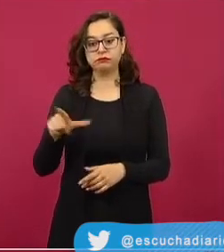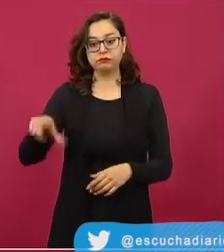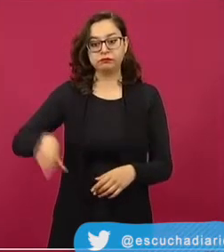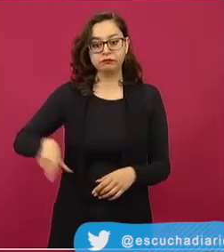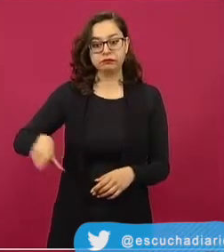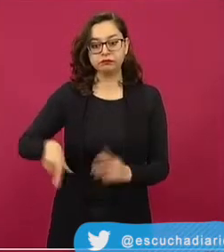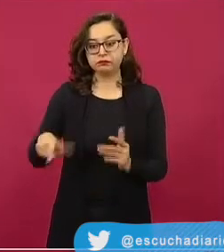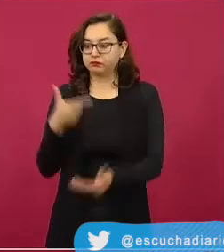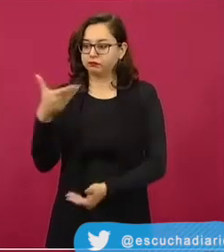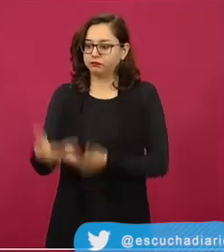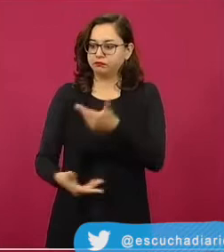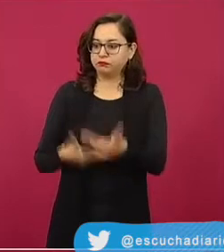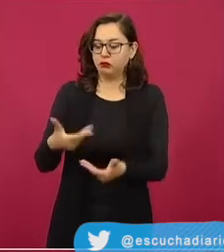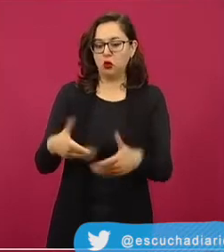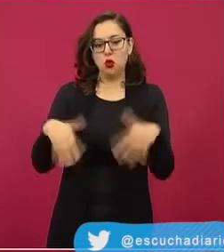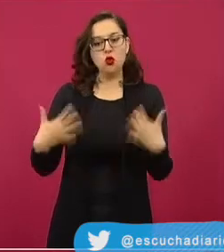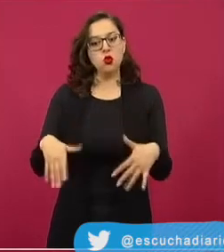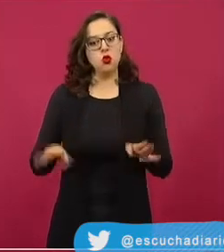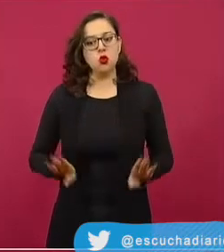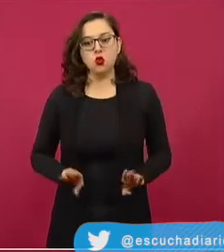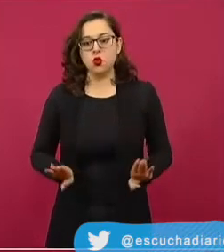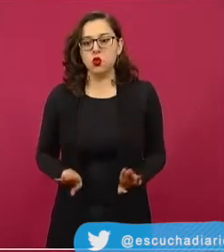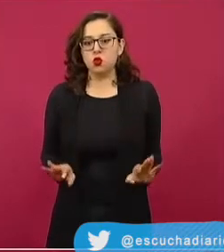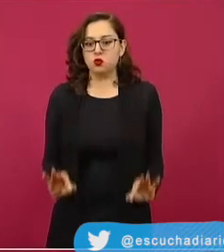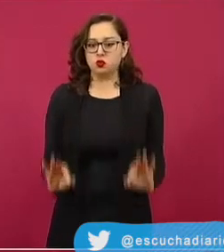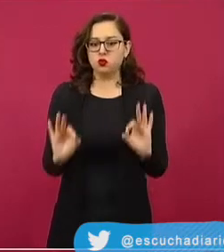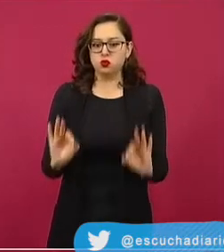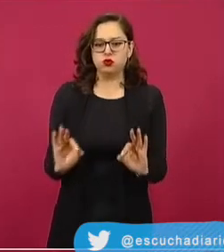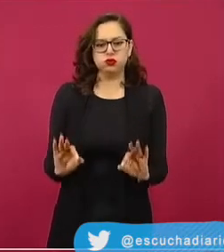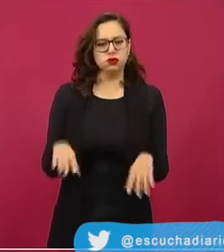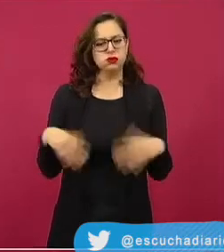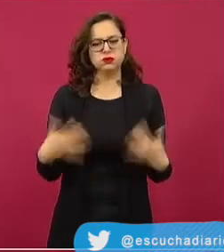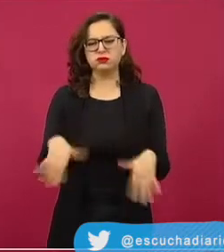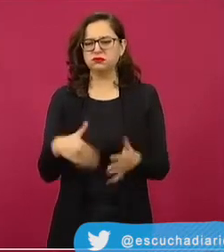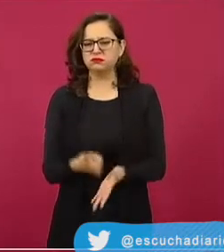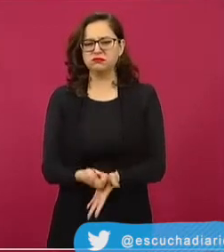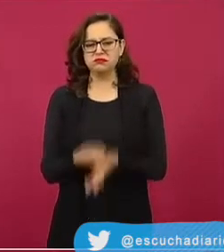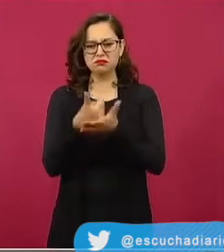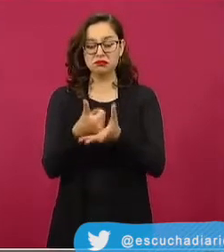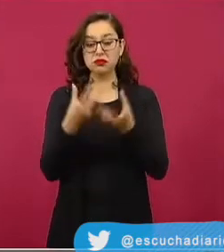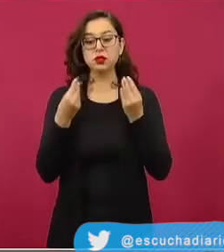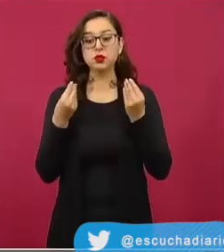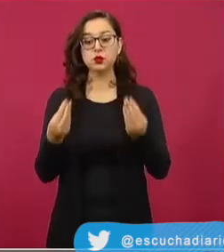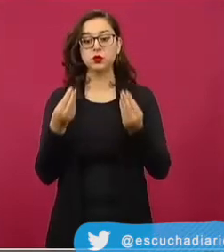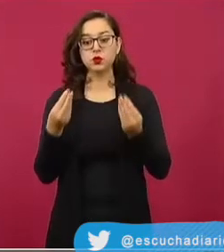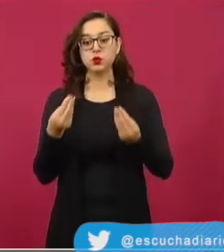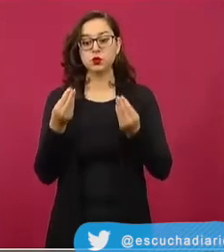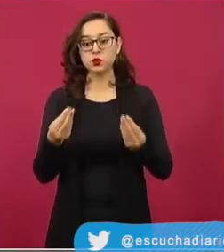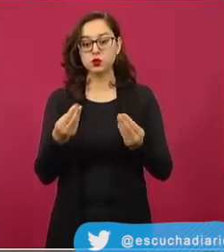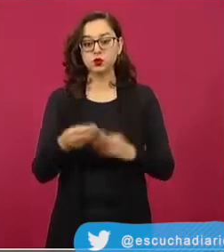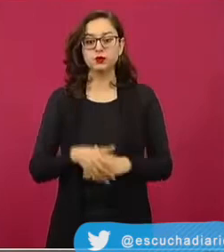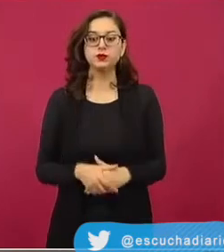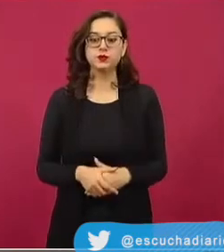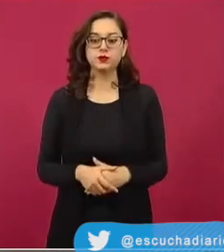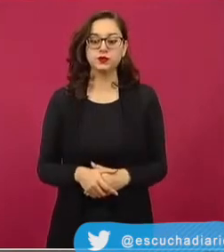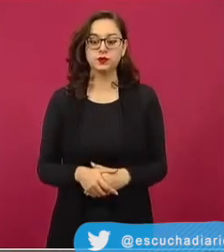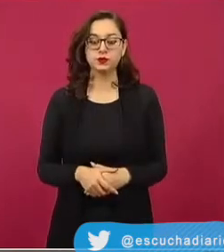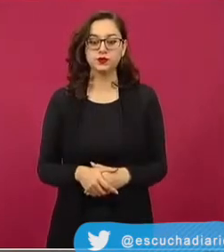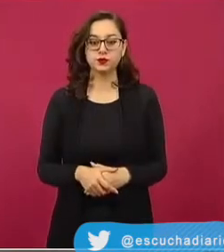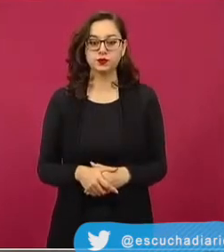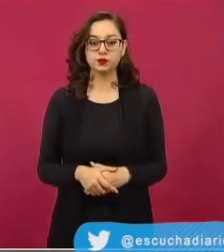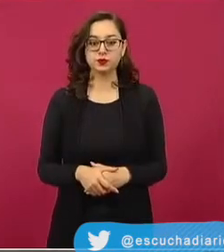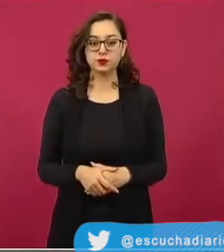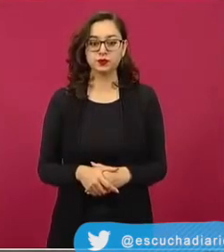eeuu a méxico y también confirmó que esta semana se llegará a la cifra récord de 202 millones de vacunas recibidas